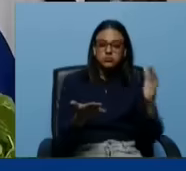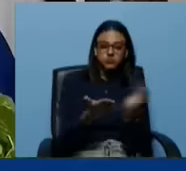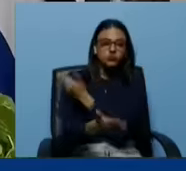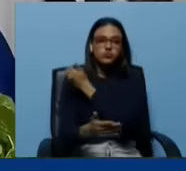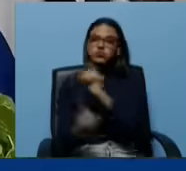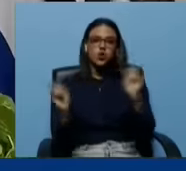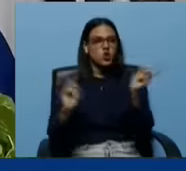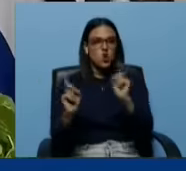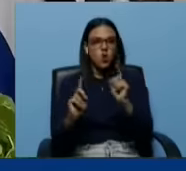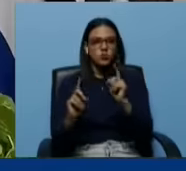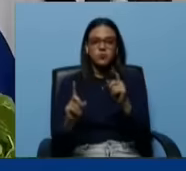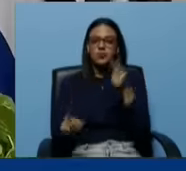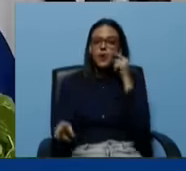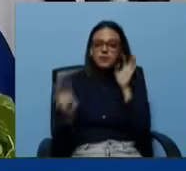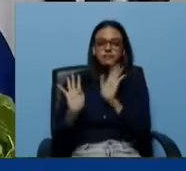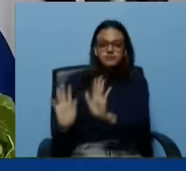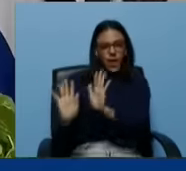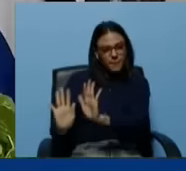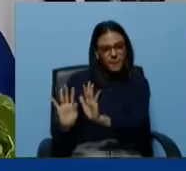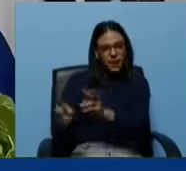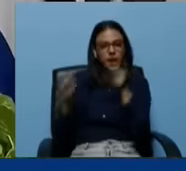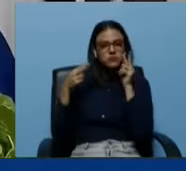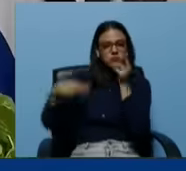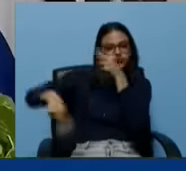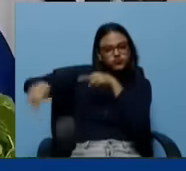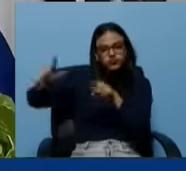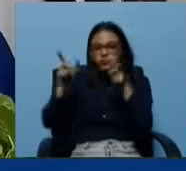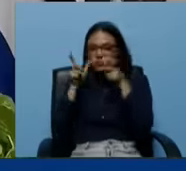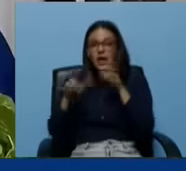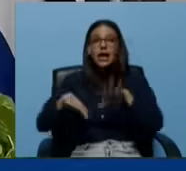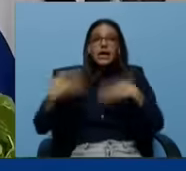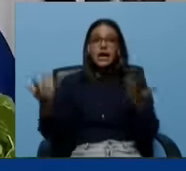Nicolás, que si a